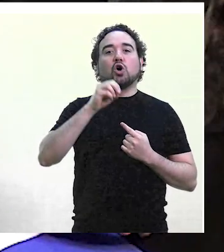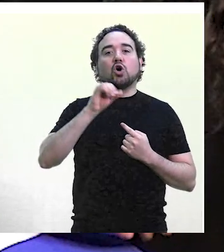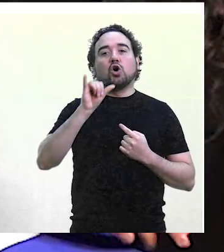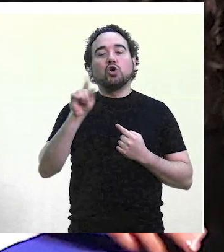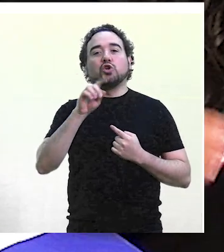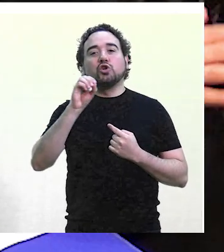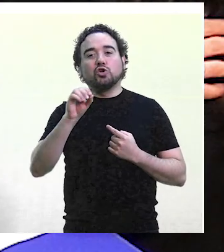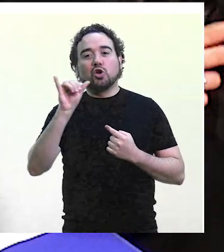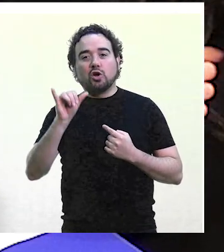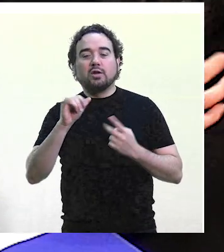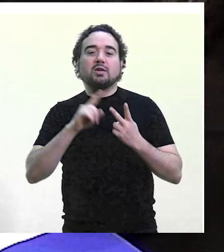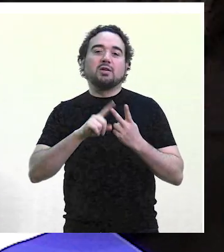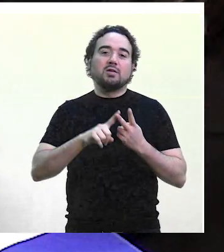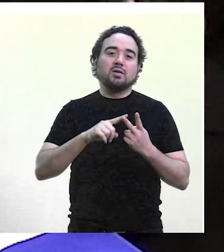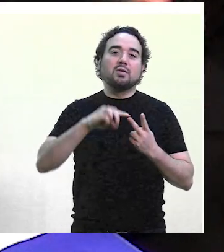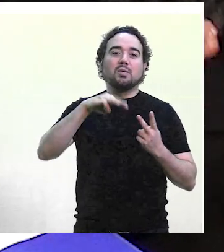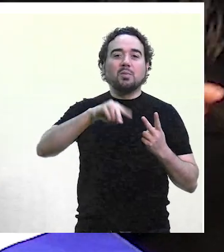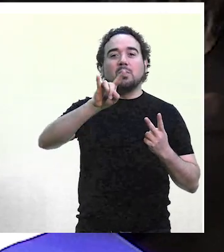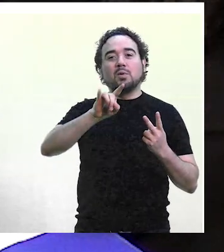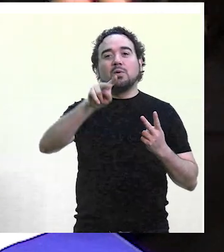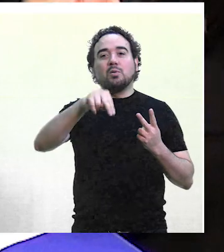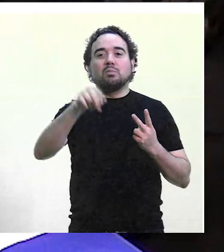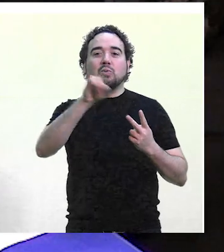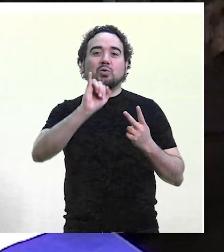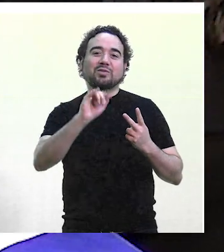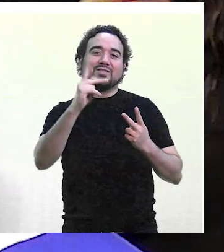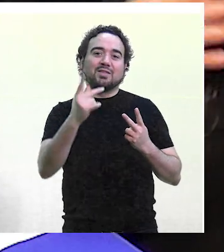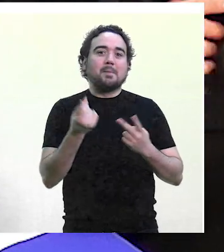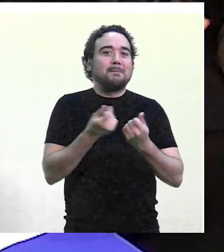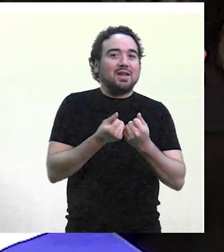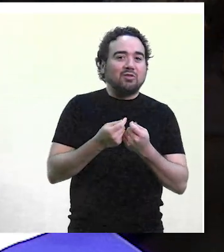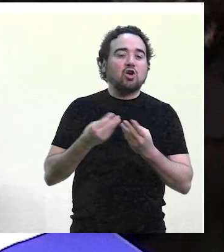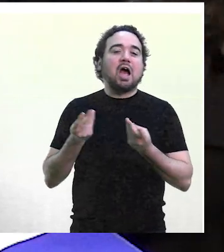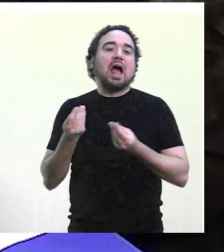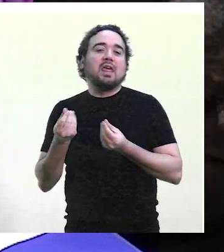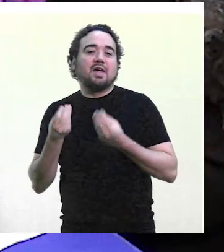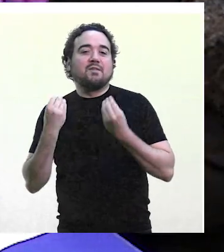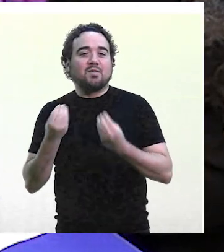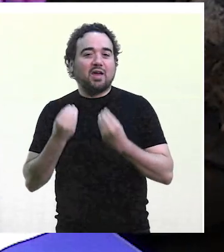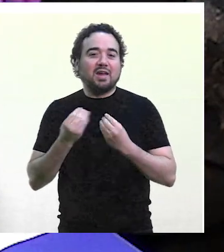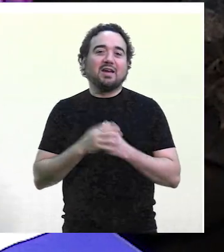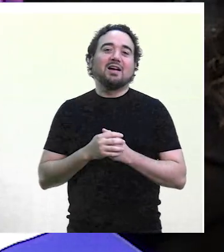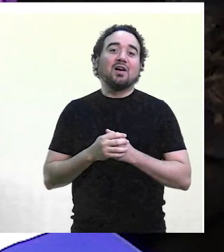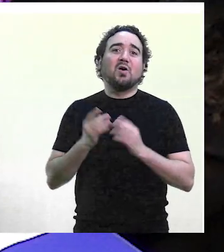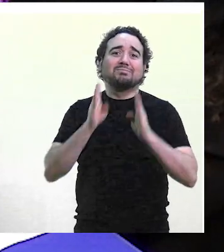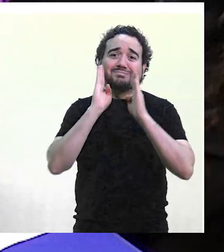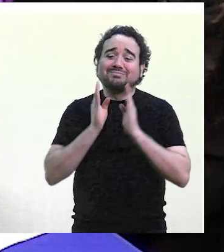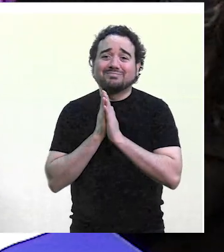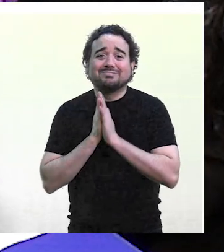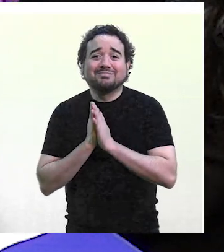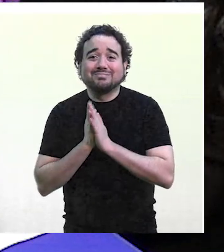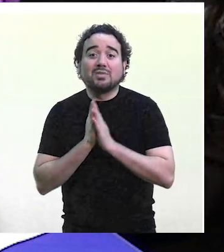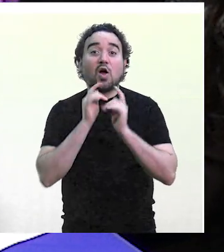Bunsik, que es mi favorito, el del Bunsik, 10 de 10. Deberíamos tener auspiciadores Es que también. precio, calidad, sí, ojalá. Sí. Esto Bunsik, no es-